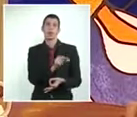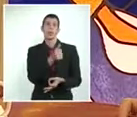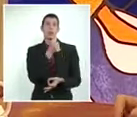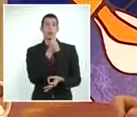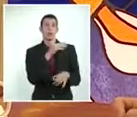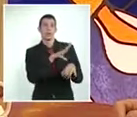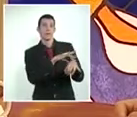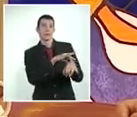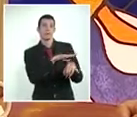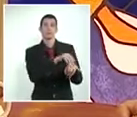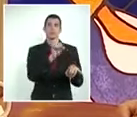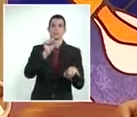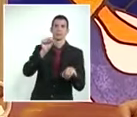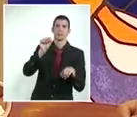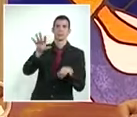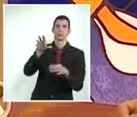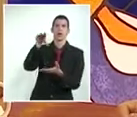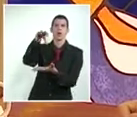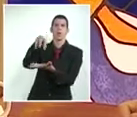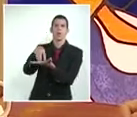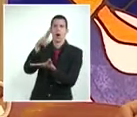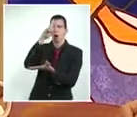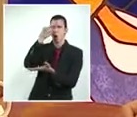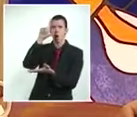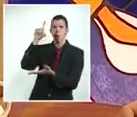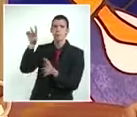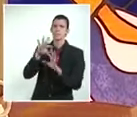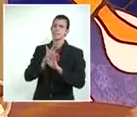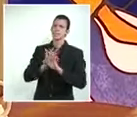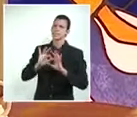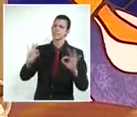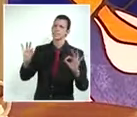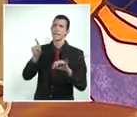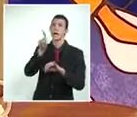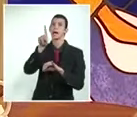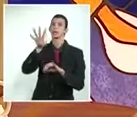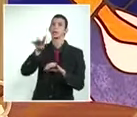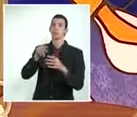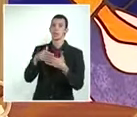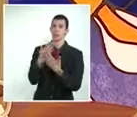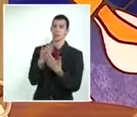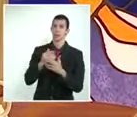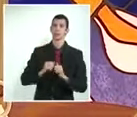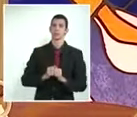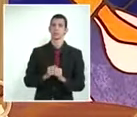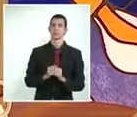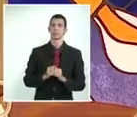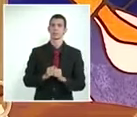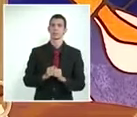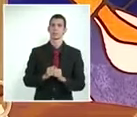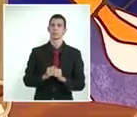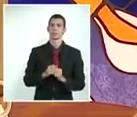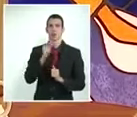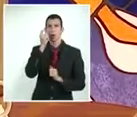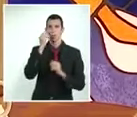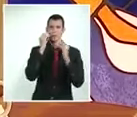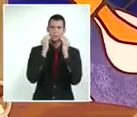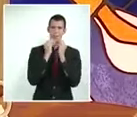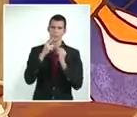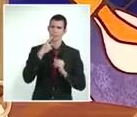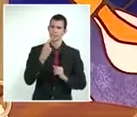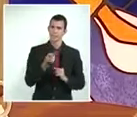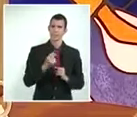en lugares seleccionados de la enseñanza, la salud pública y campismos. Decir también que previo a ello han